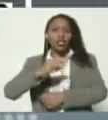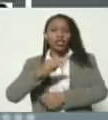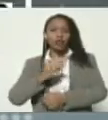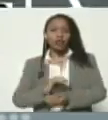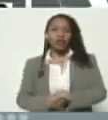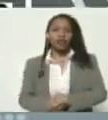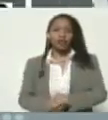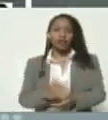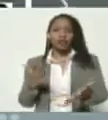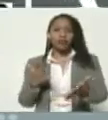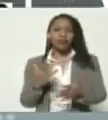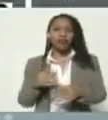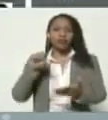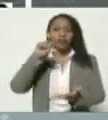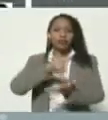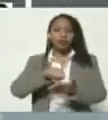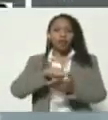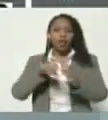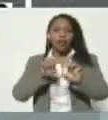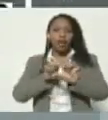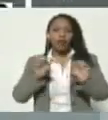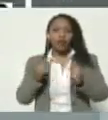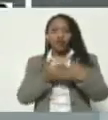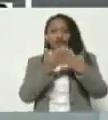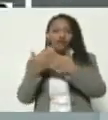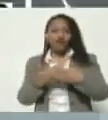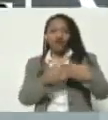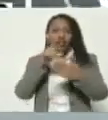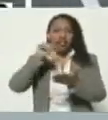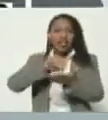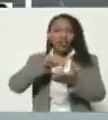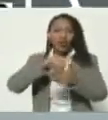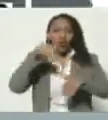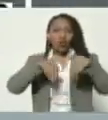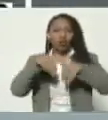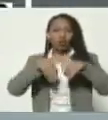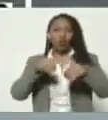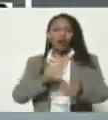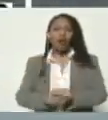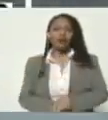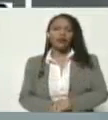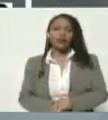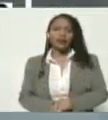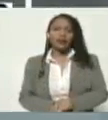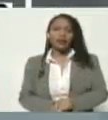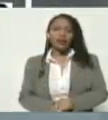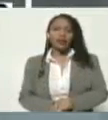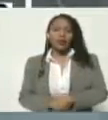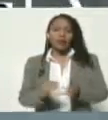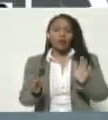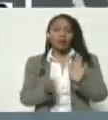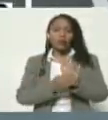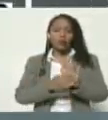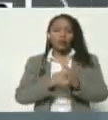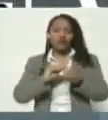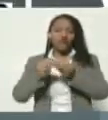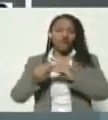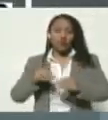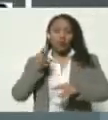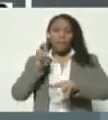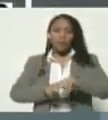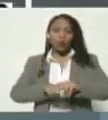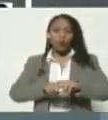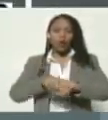en los centros educativos, centros electorales del país, sentados, constituidos en asamblea,